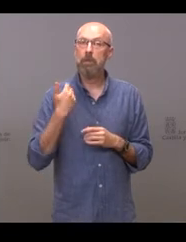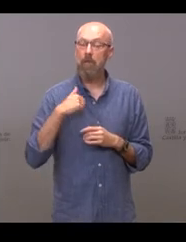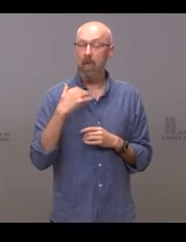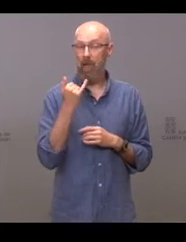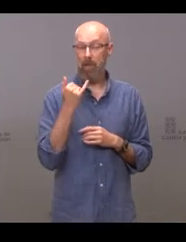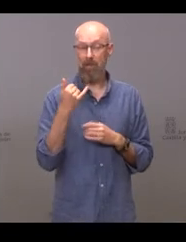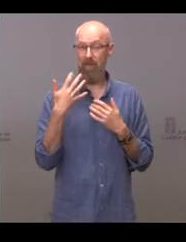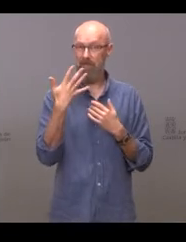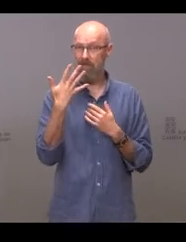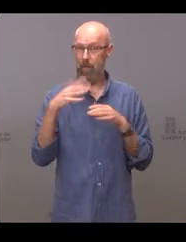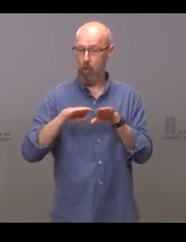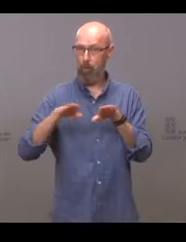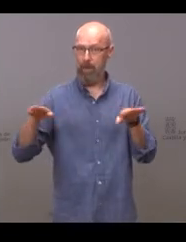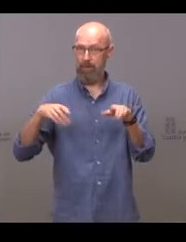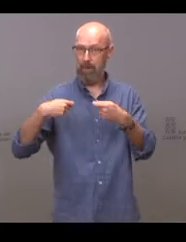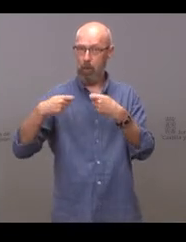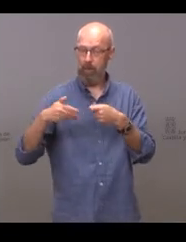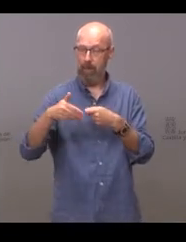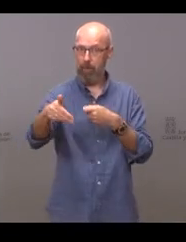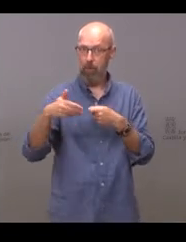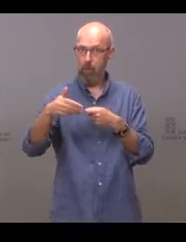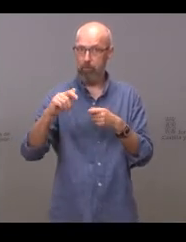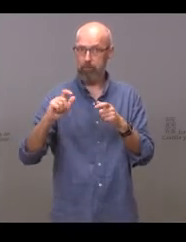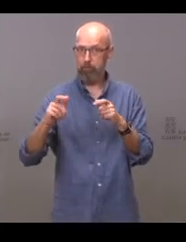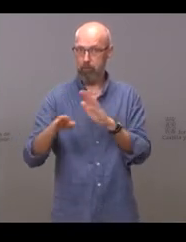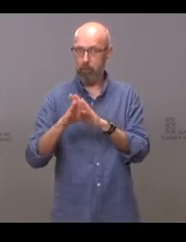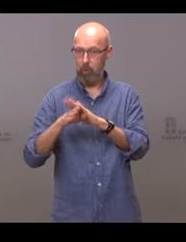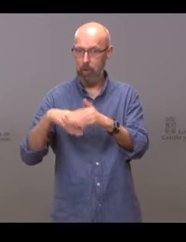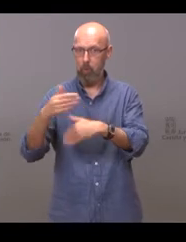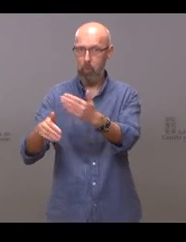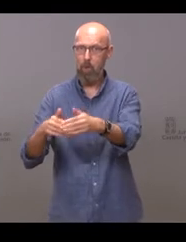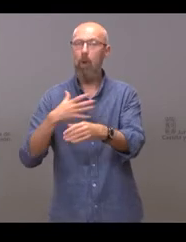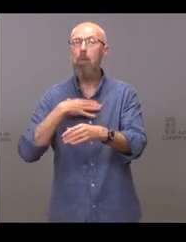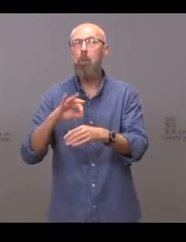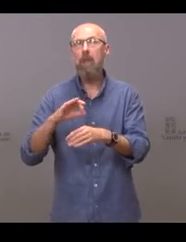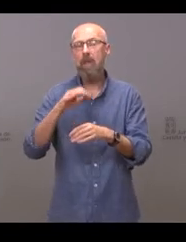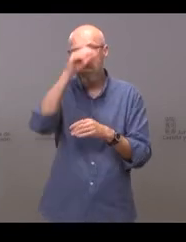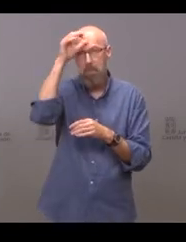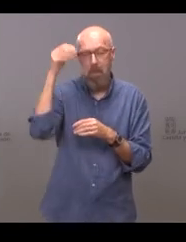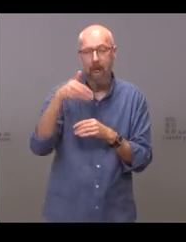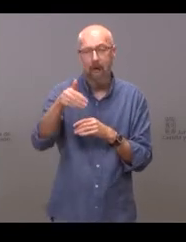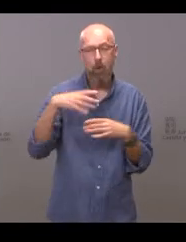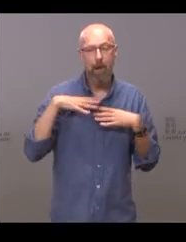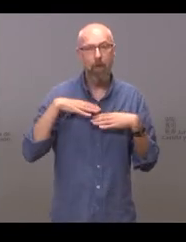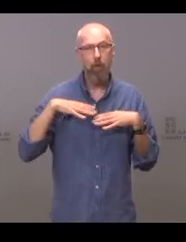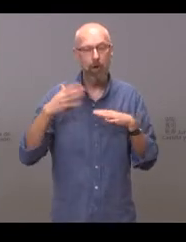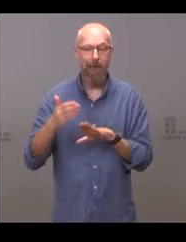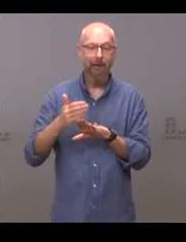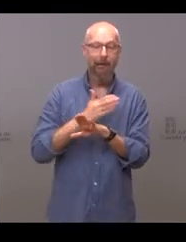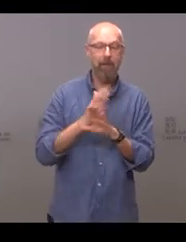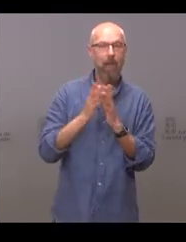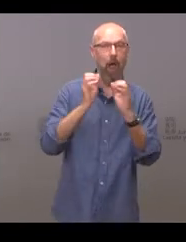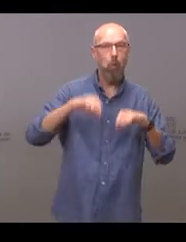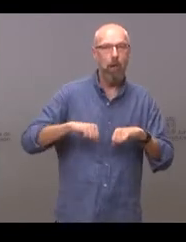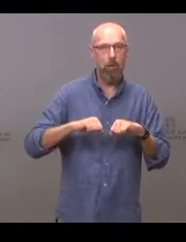negociación que están muy avanzadas pudiera ser que antes del verano antes de las vacaciones del verano concluyeran en acuerdo